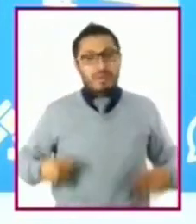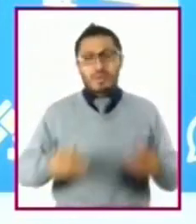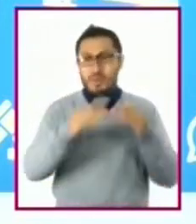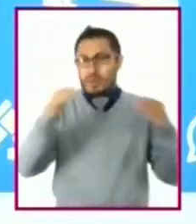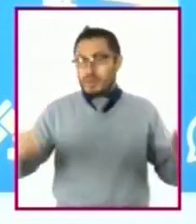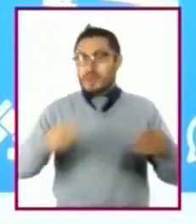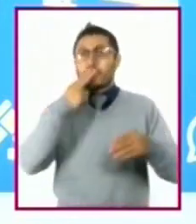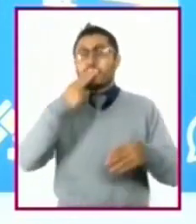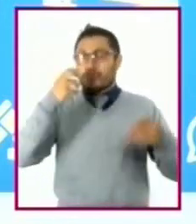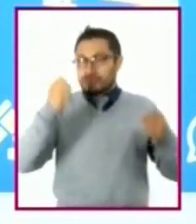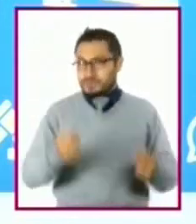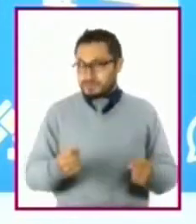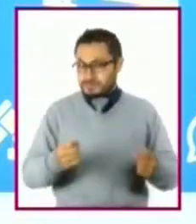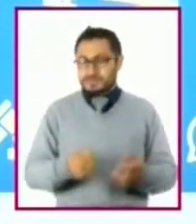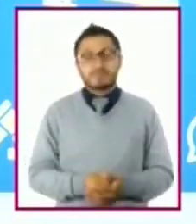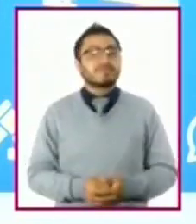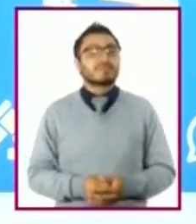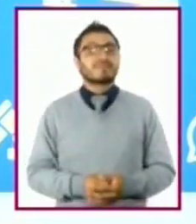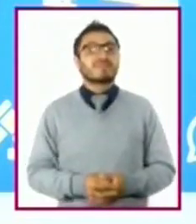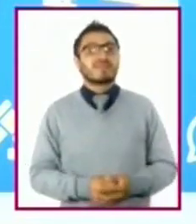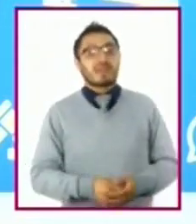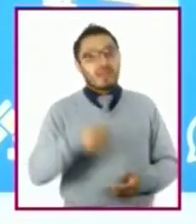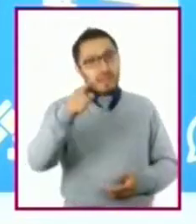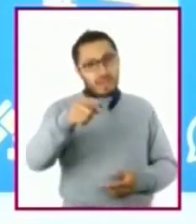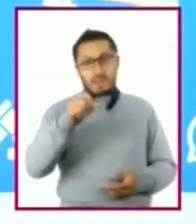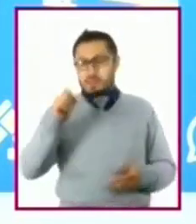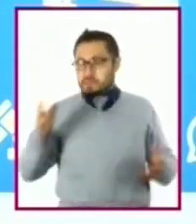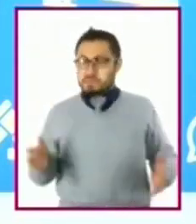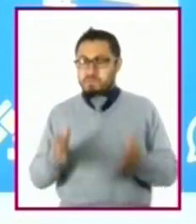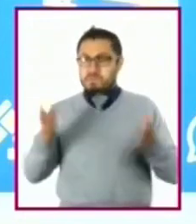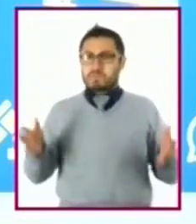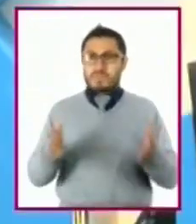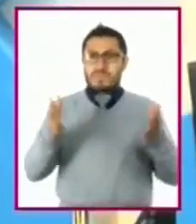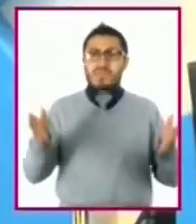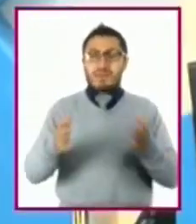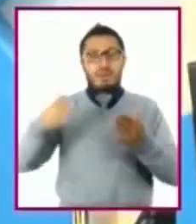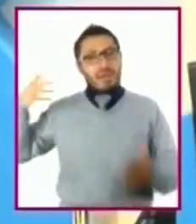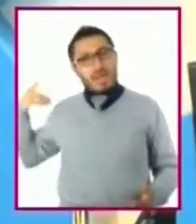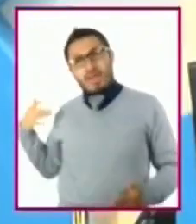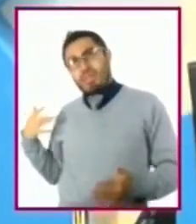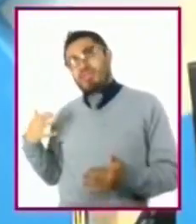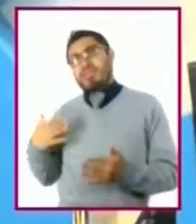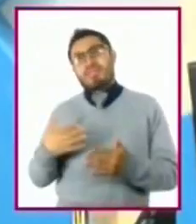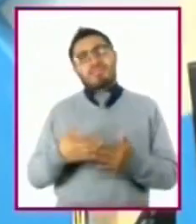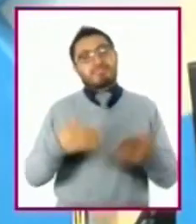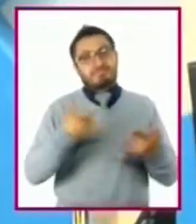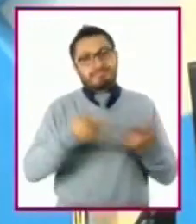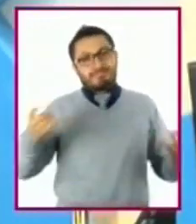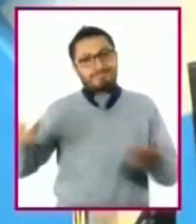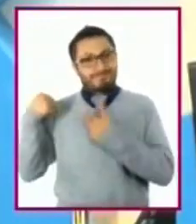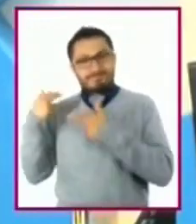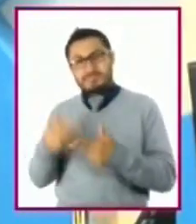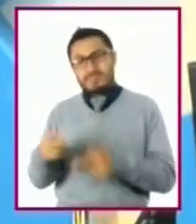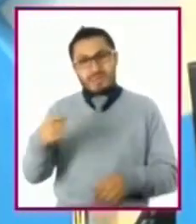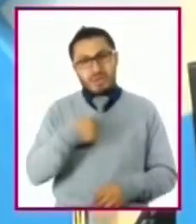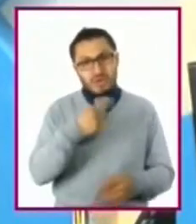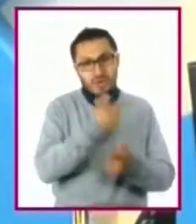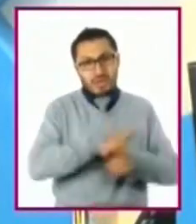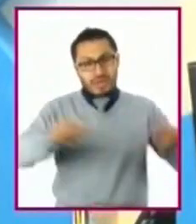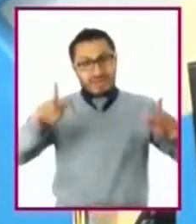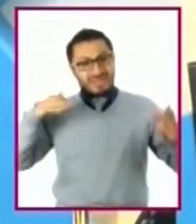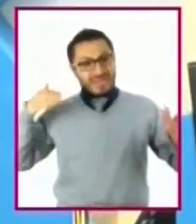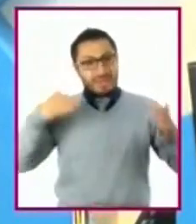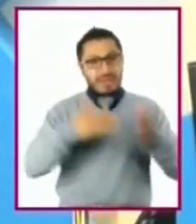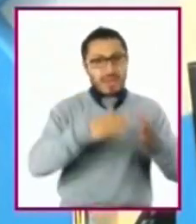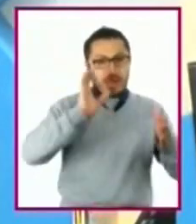ejercerlas, mismas que se han ido construyendo a lo largo de la historia. Mi libertad termina donde comienza la de los